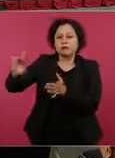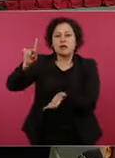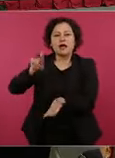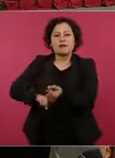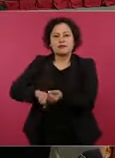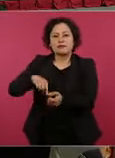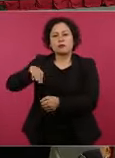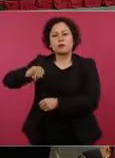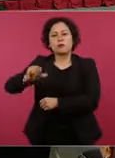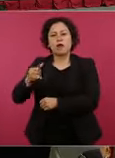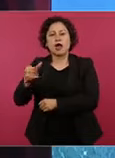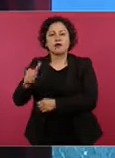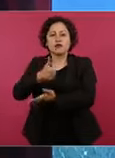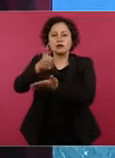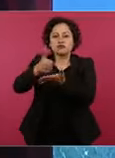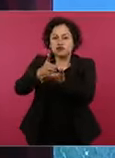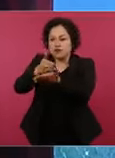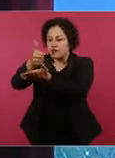bellísimas,